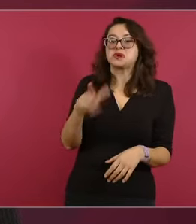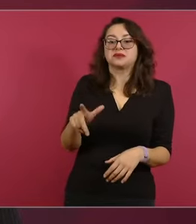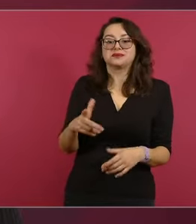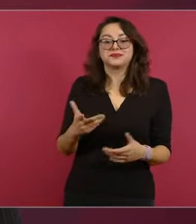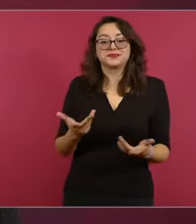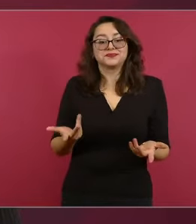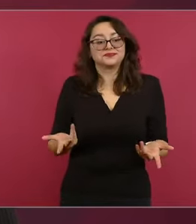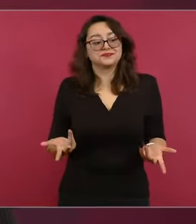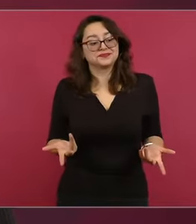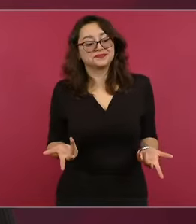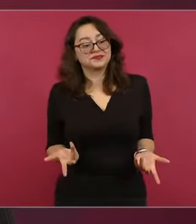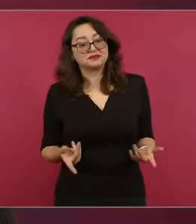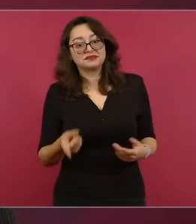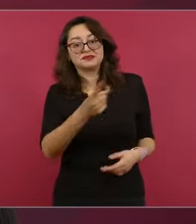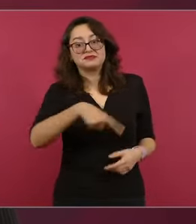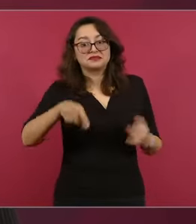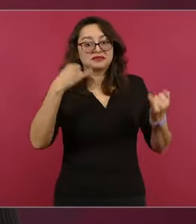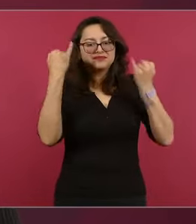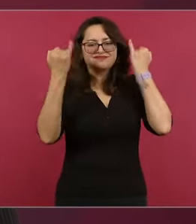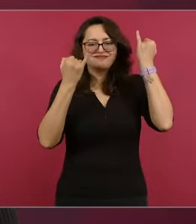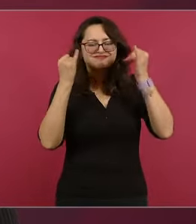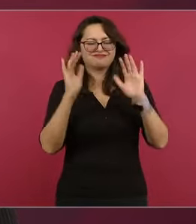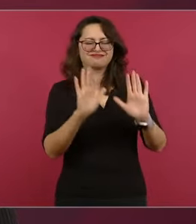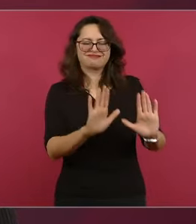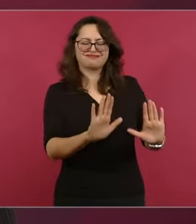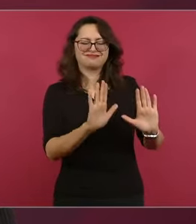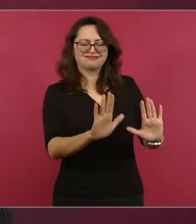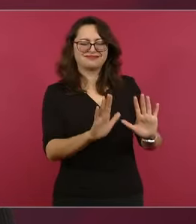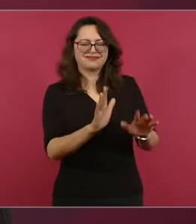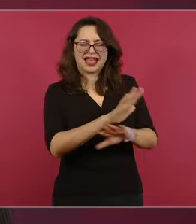Y ojalá y recapaciten